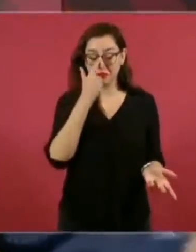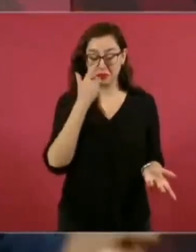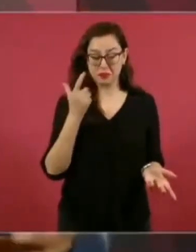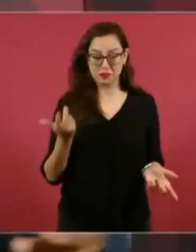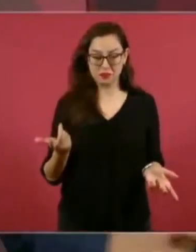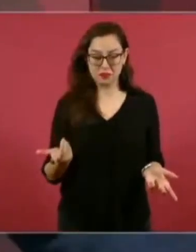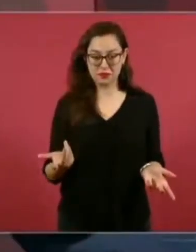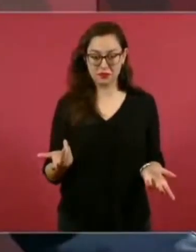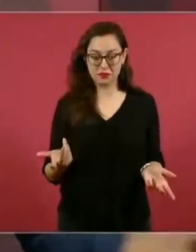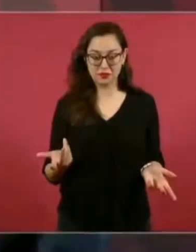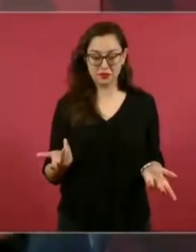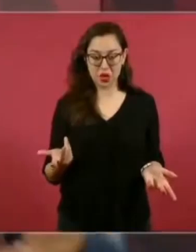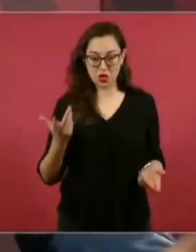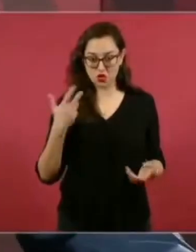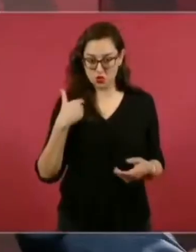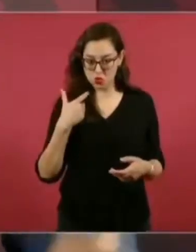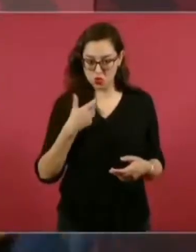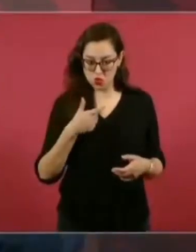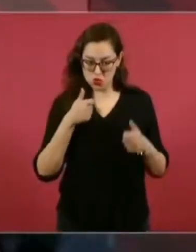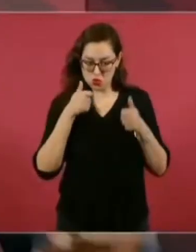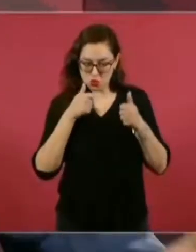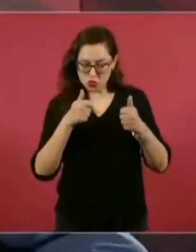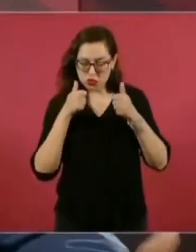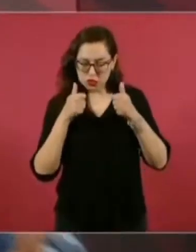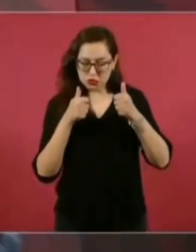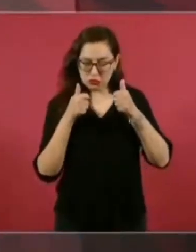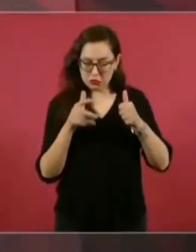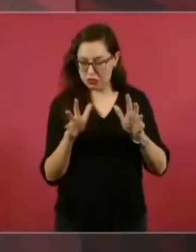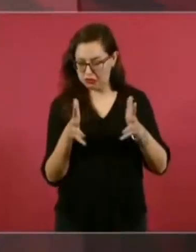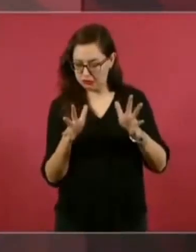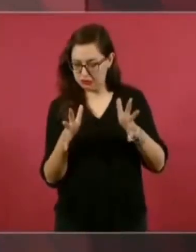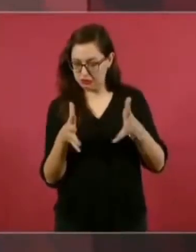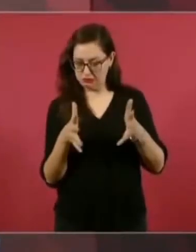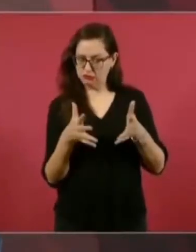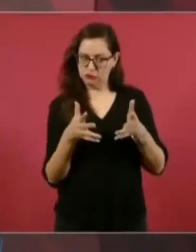no han estado tan pendientes, pero